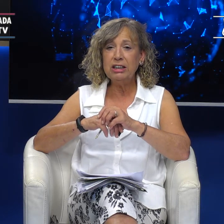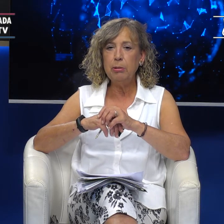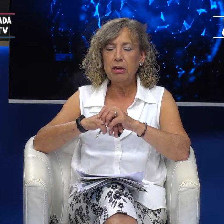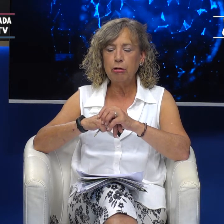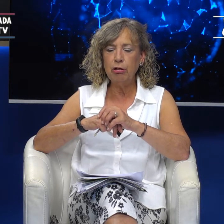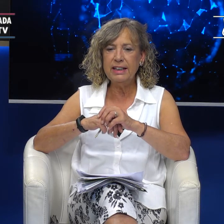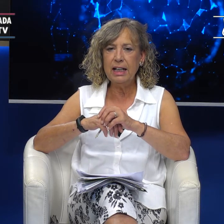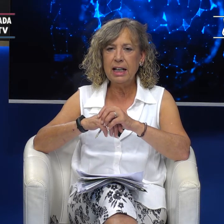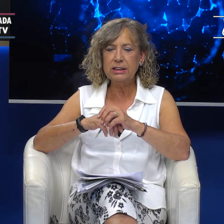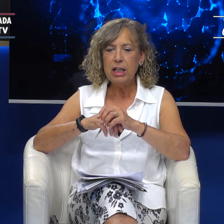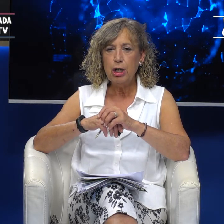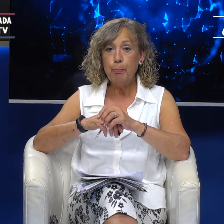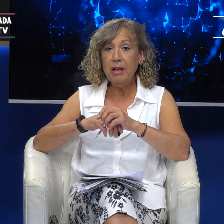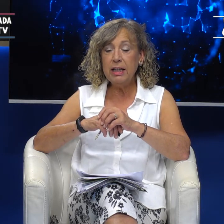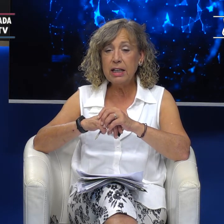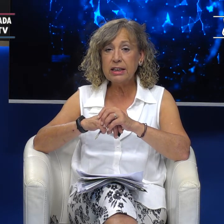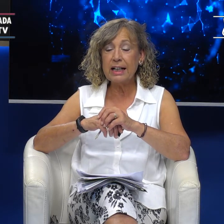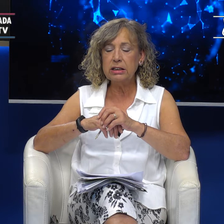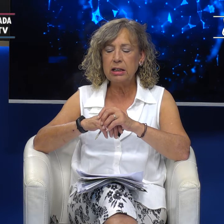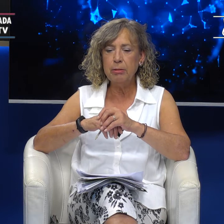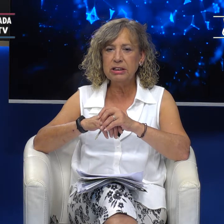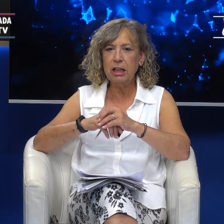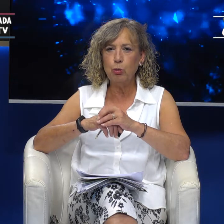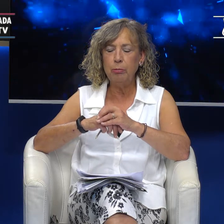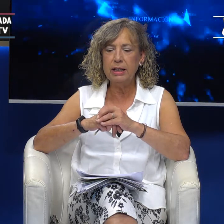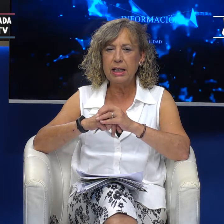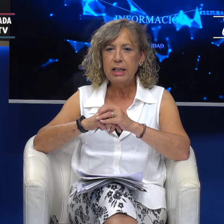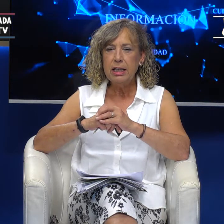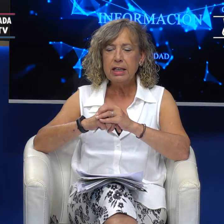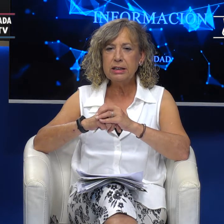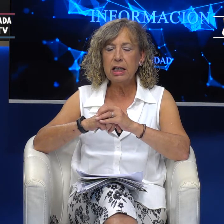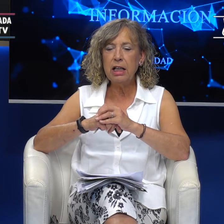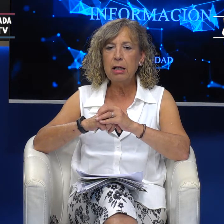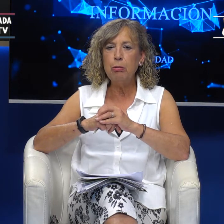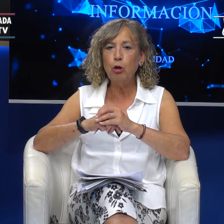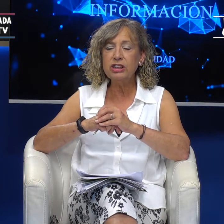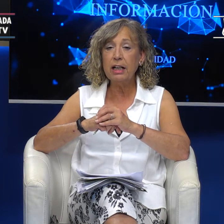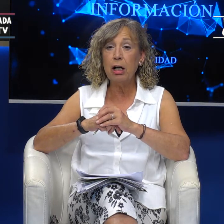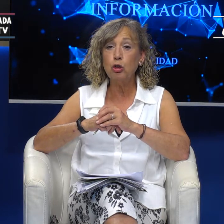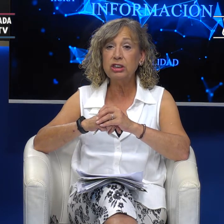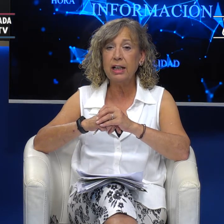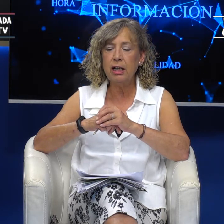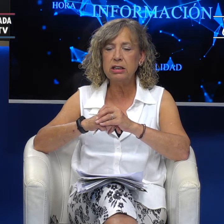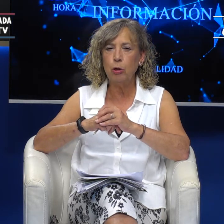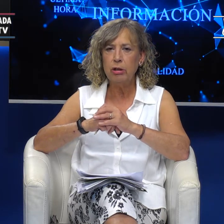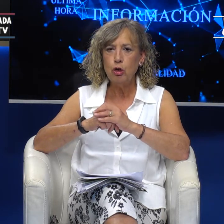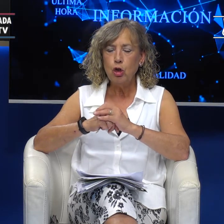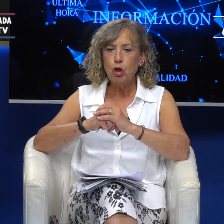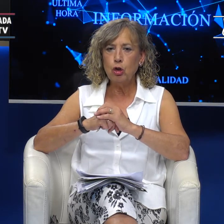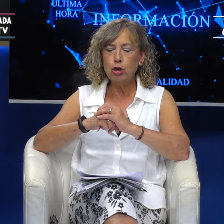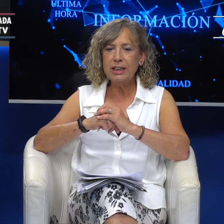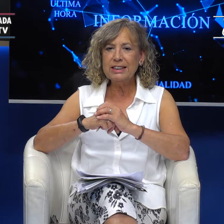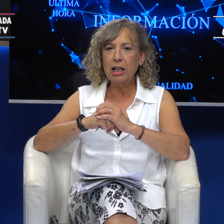flexibilización de las medidas restrictivas que actualmente están en vigor será la consejera de salud